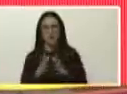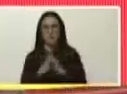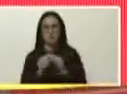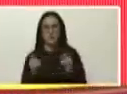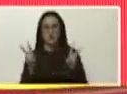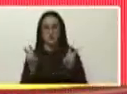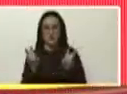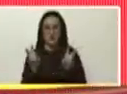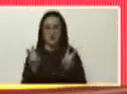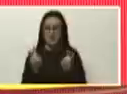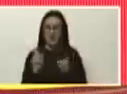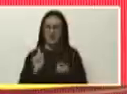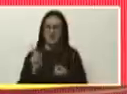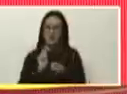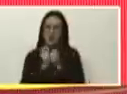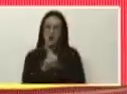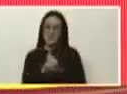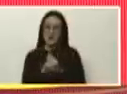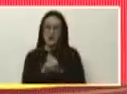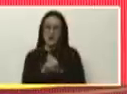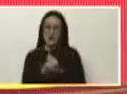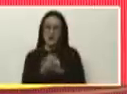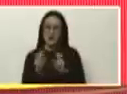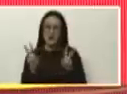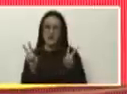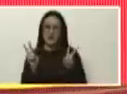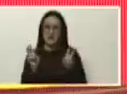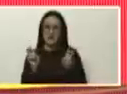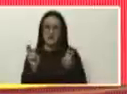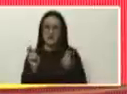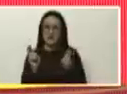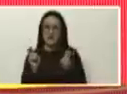cadena. Tenemos que cambiar la matriz.